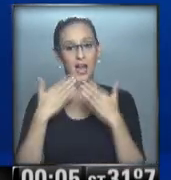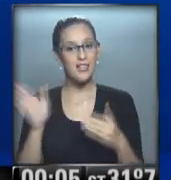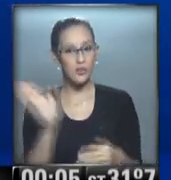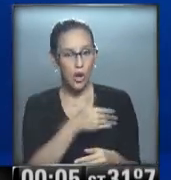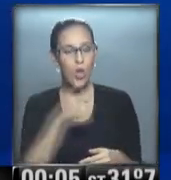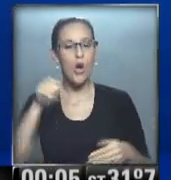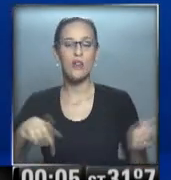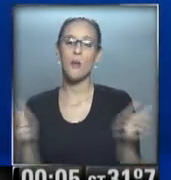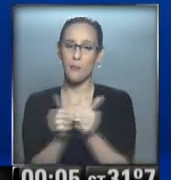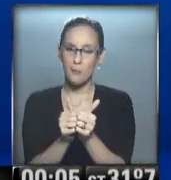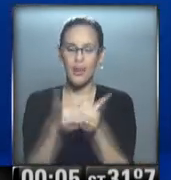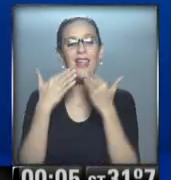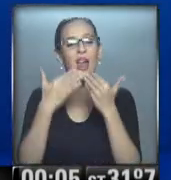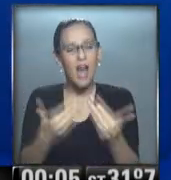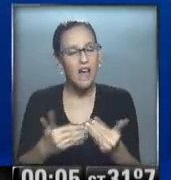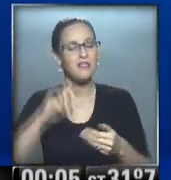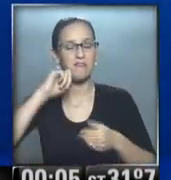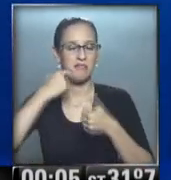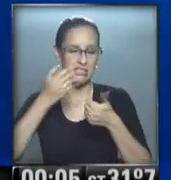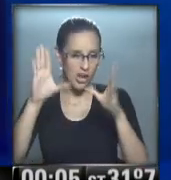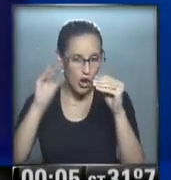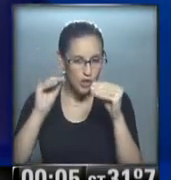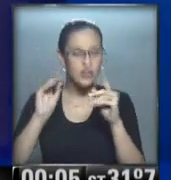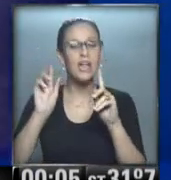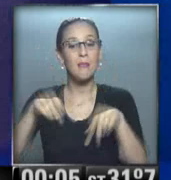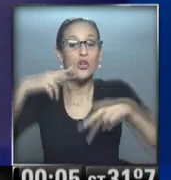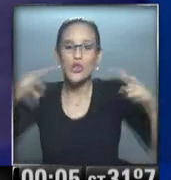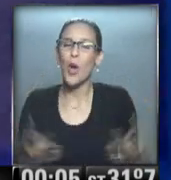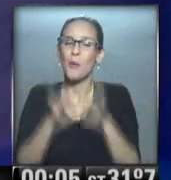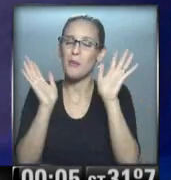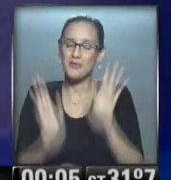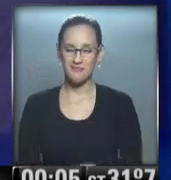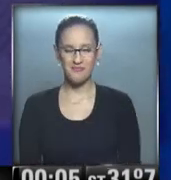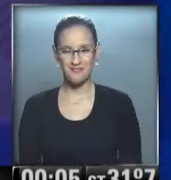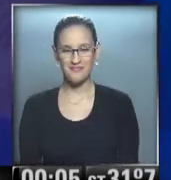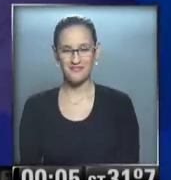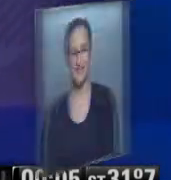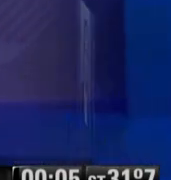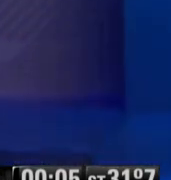por habernos acompañado. Que tengan una excelente jornada. Y por supuesto que nos volveremos a ver. Chao.